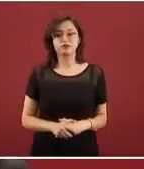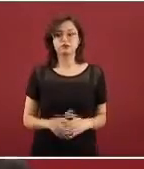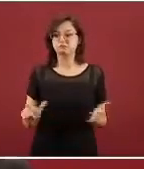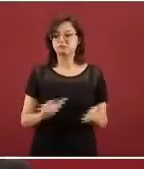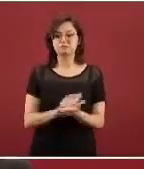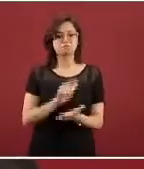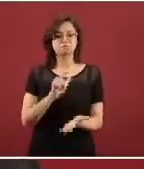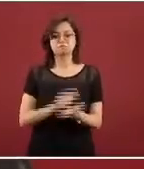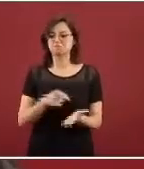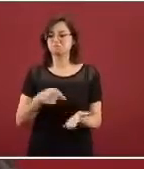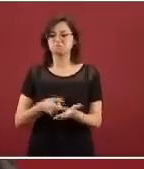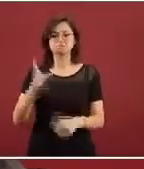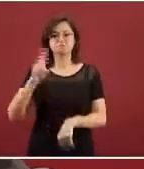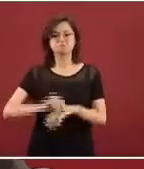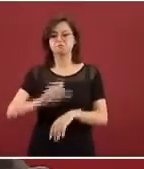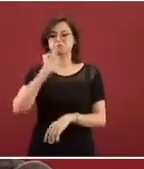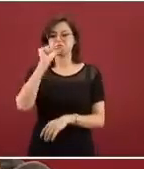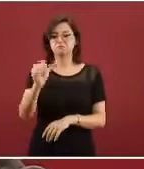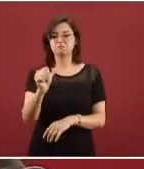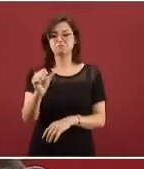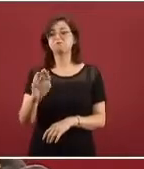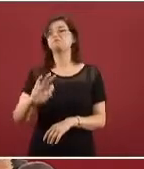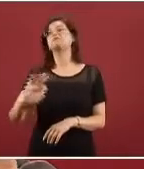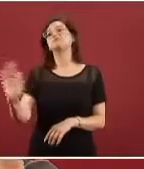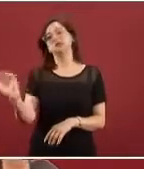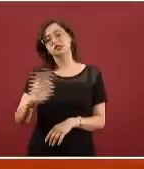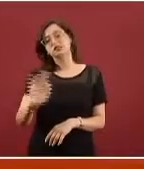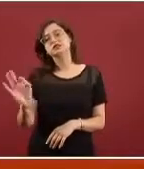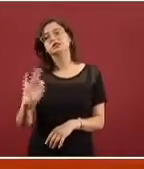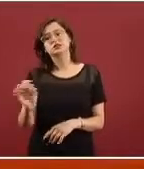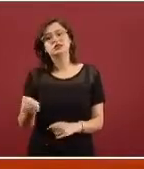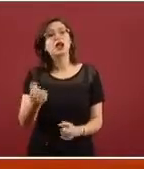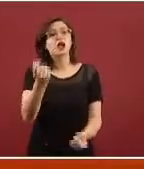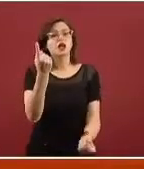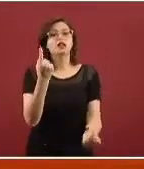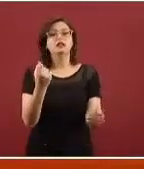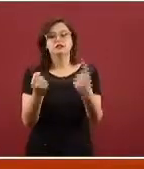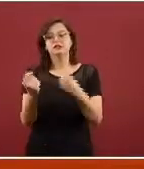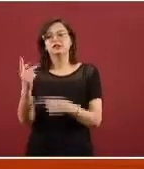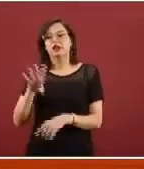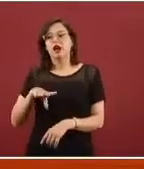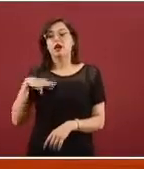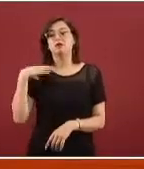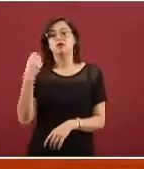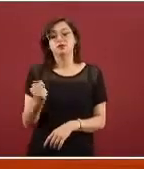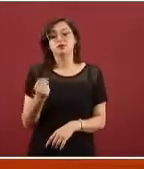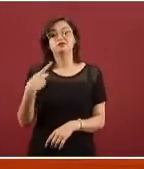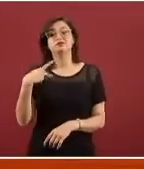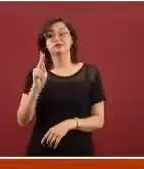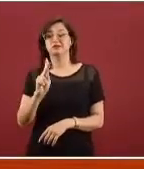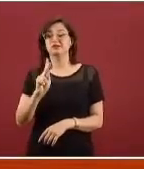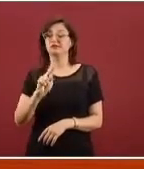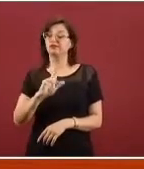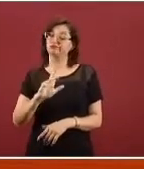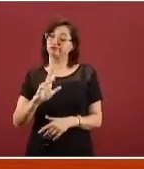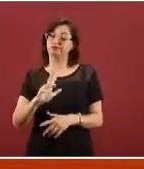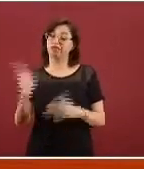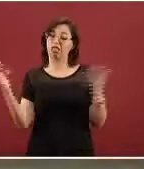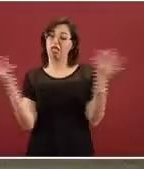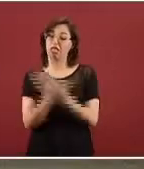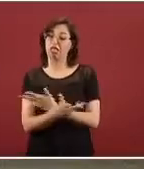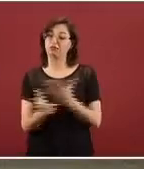permite. No dudo que habrá quizá alguna empresa que lo intente hacer, pero se va a estrellar con lo que dice la